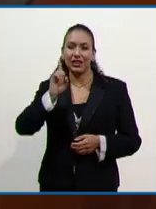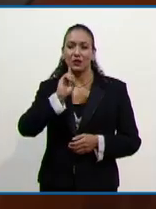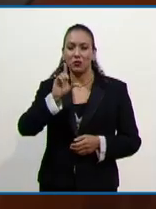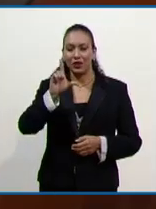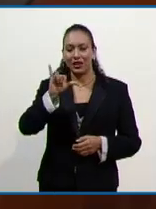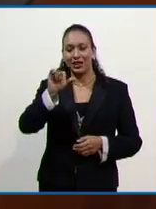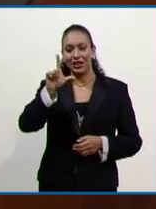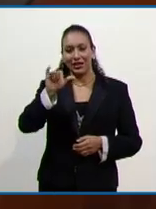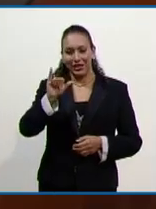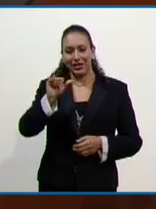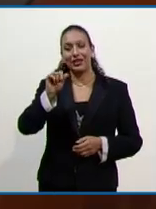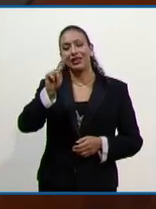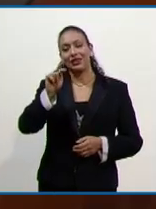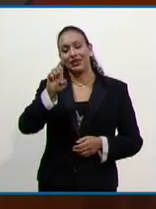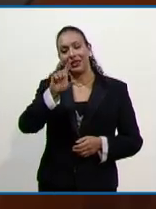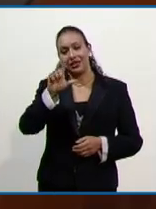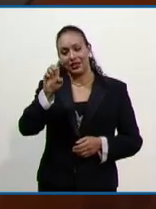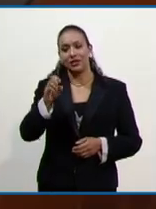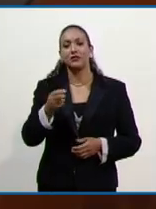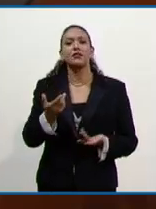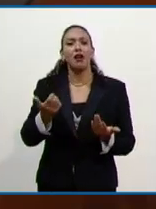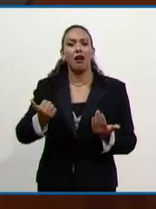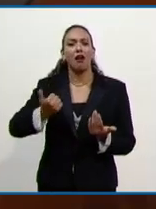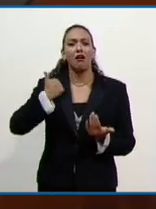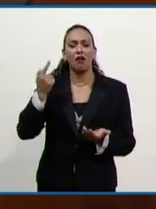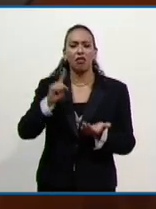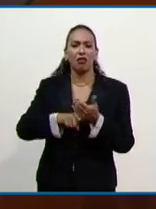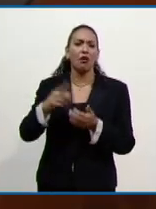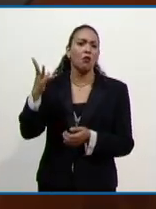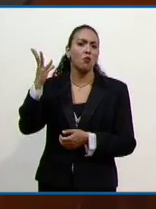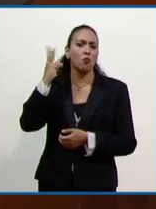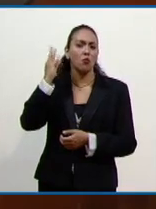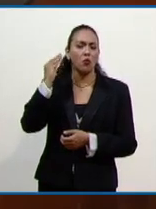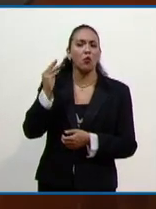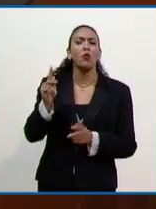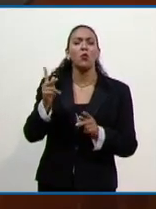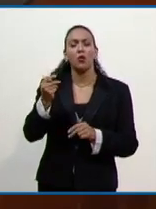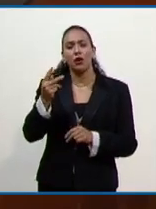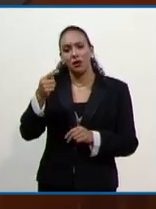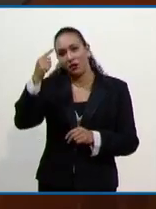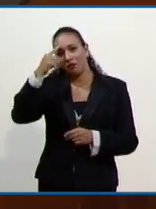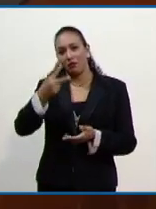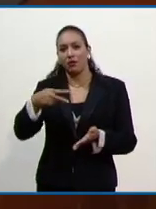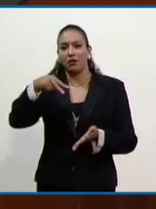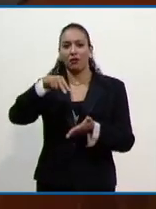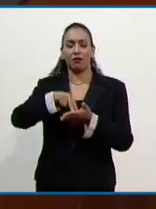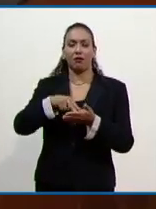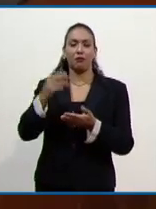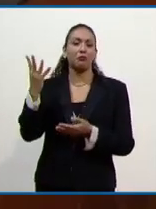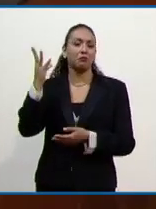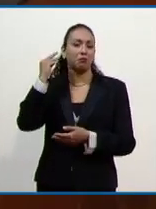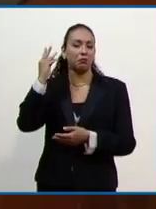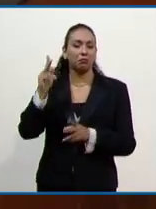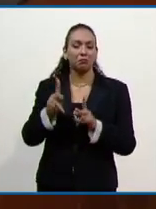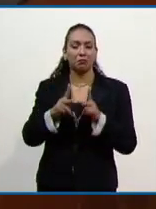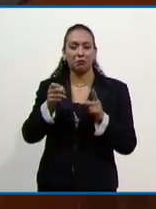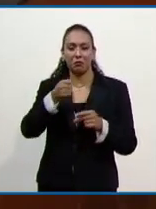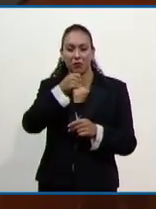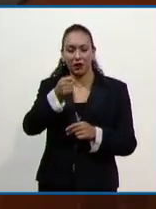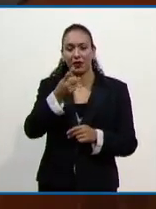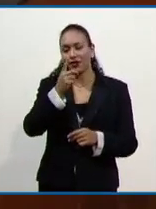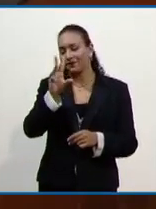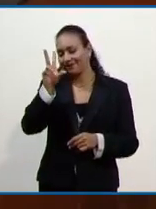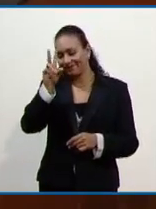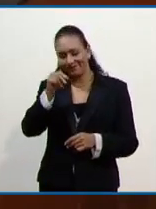adquirió indebidamente tiempos en radio y violó principios constitucionales con su participación en un programa radiofónico, por lo que le impuso